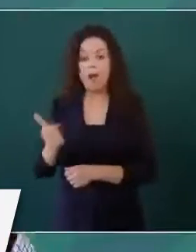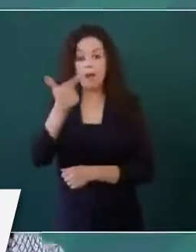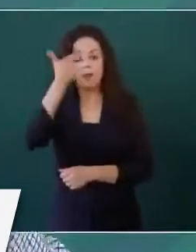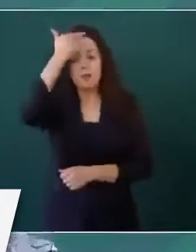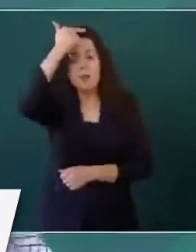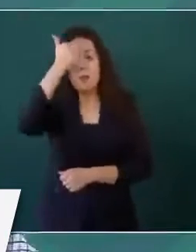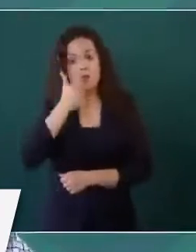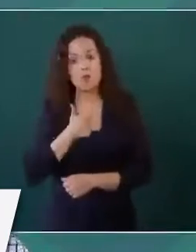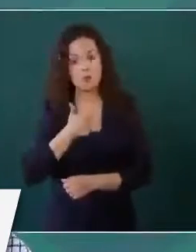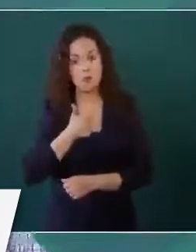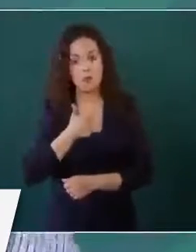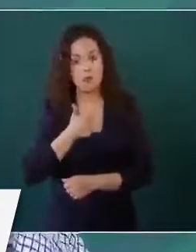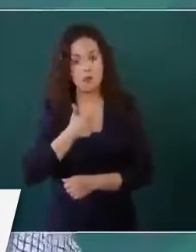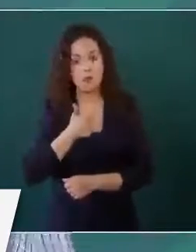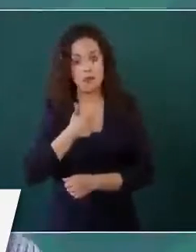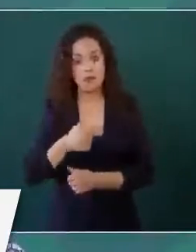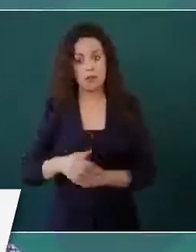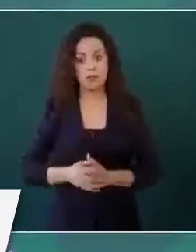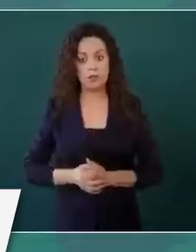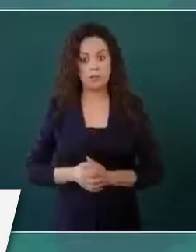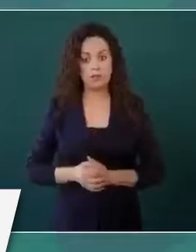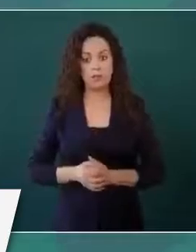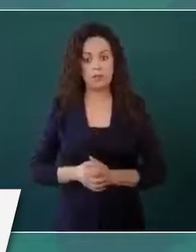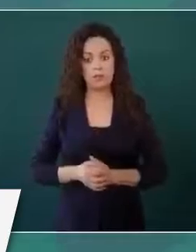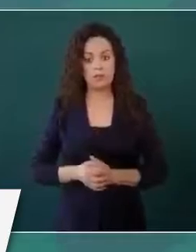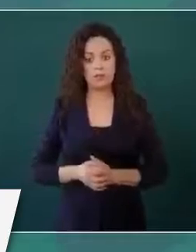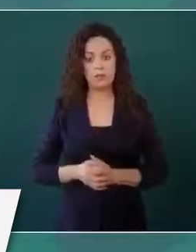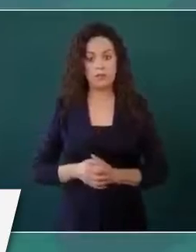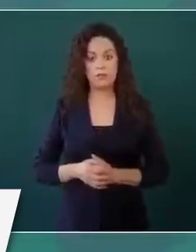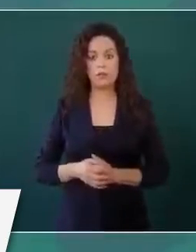Eso sí, creo que 4 días a la semana.